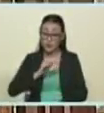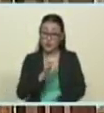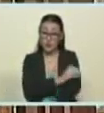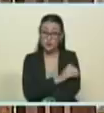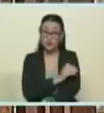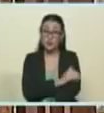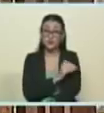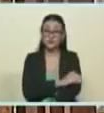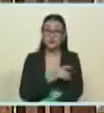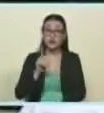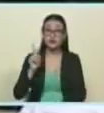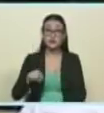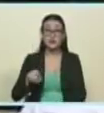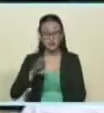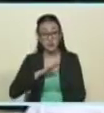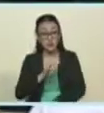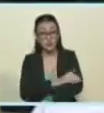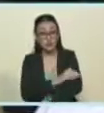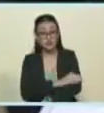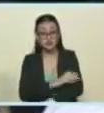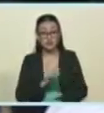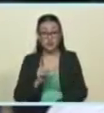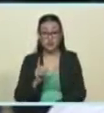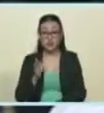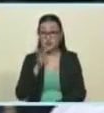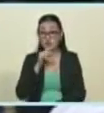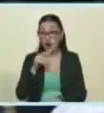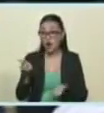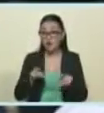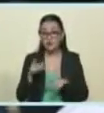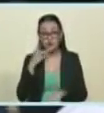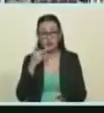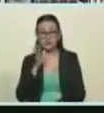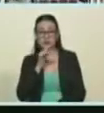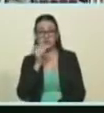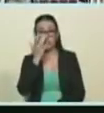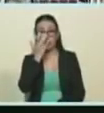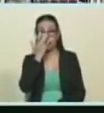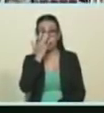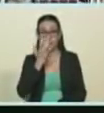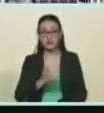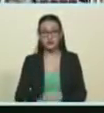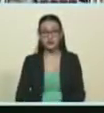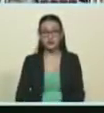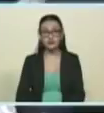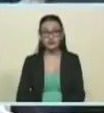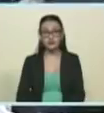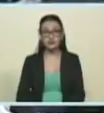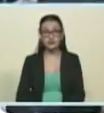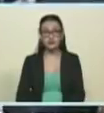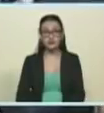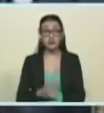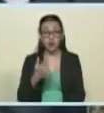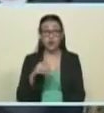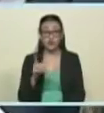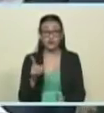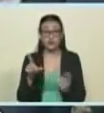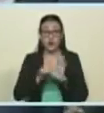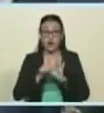que como son de oposición no tenemos coordinación política, pues. Pero ustedes son legítimos.